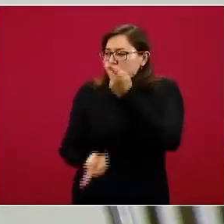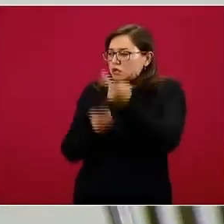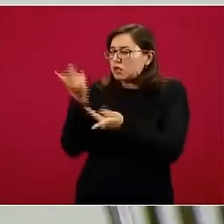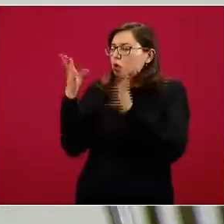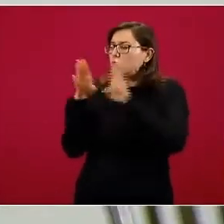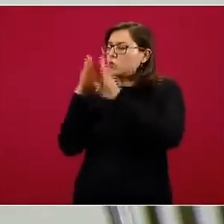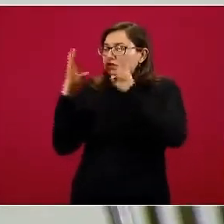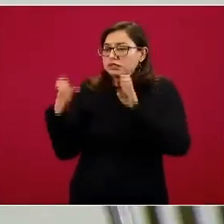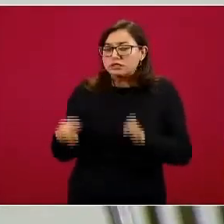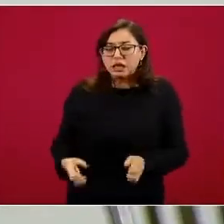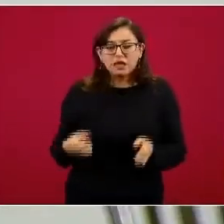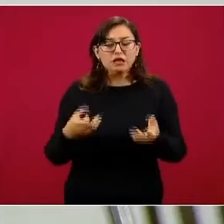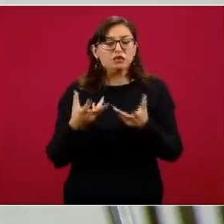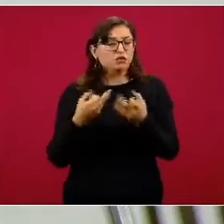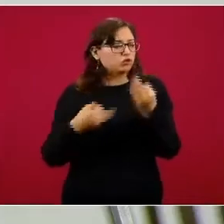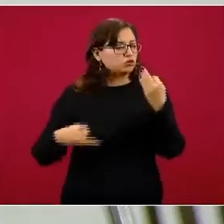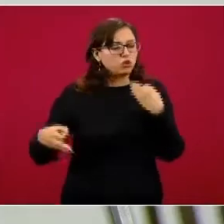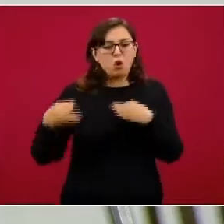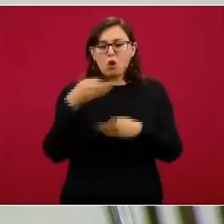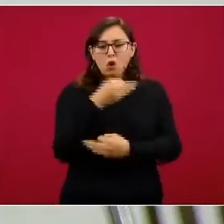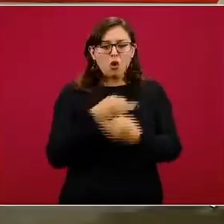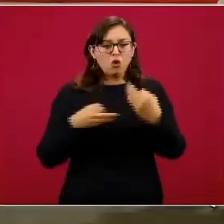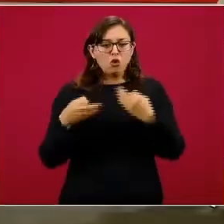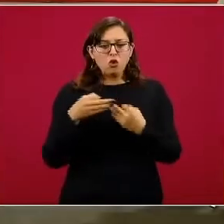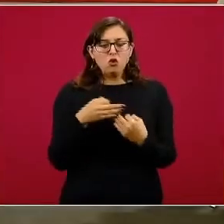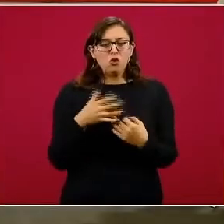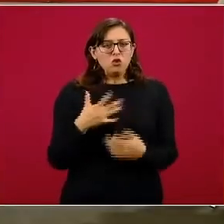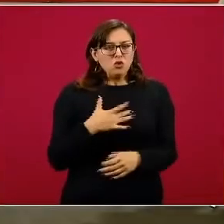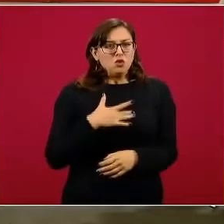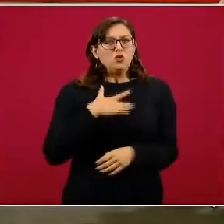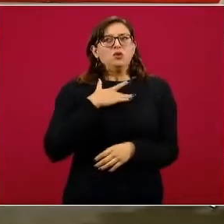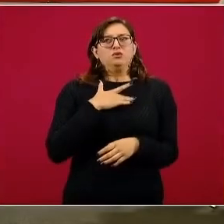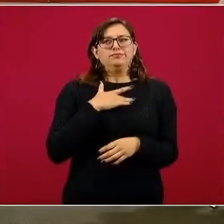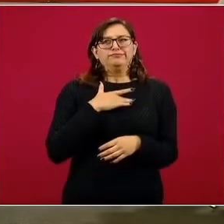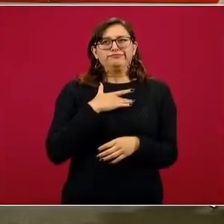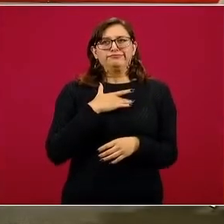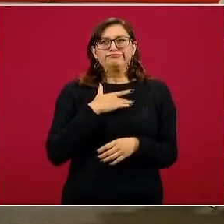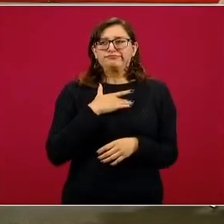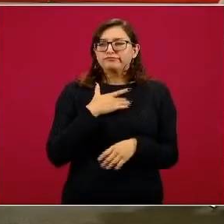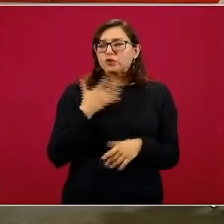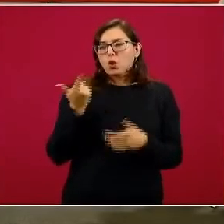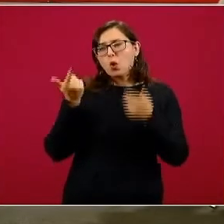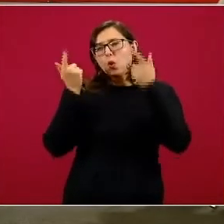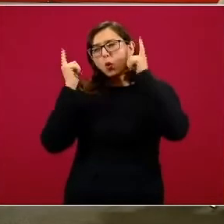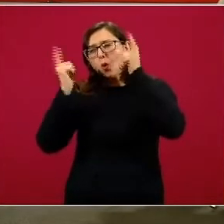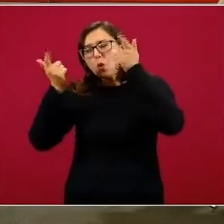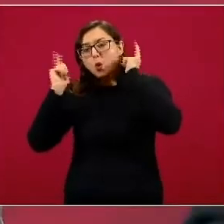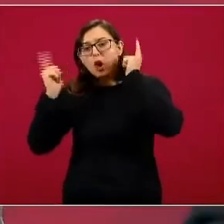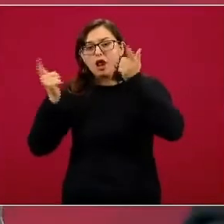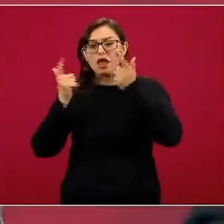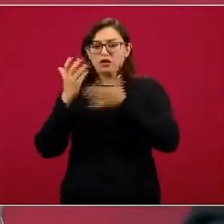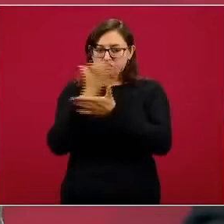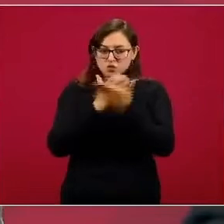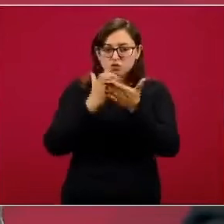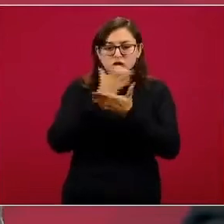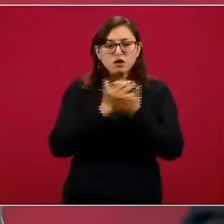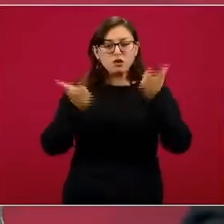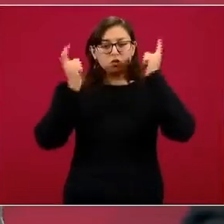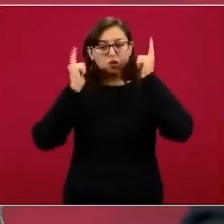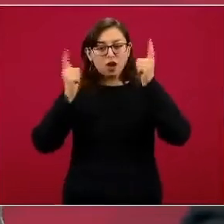por nosotros, de quienes nos deseaban una pronta